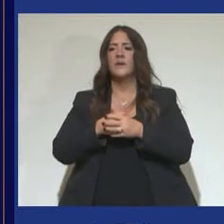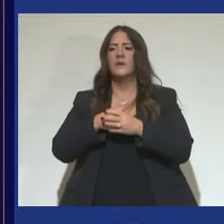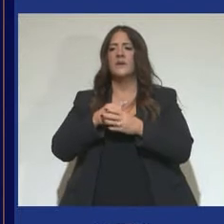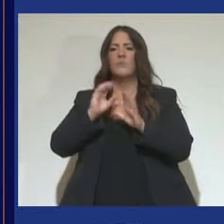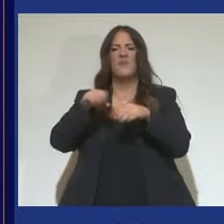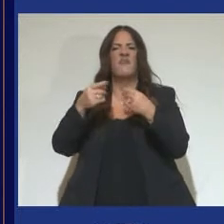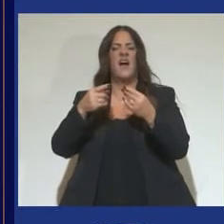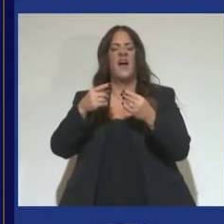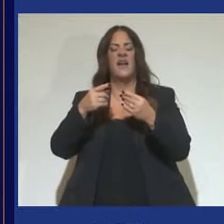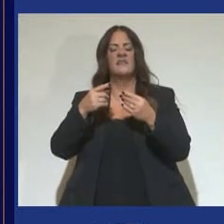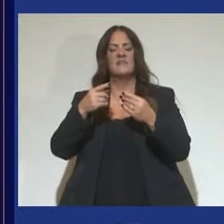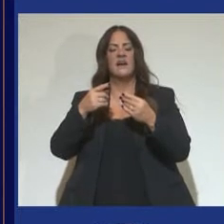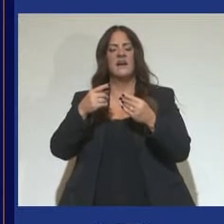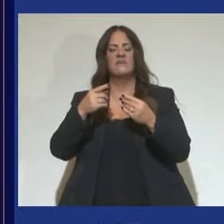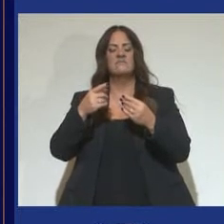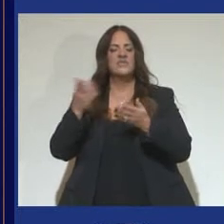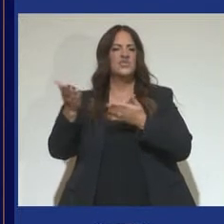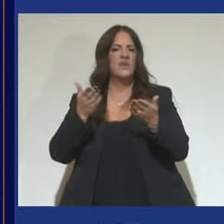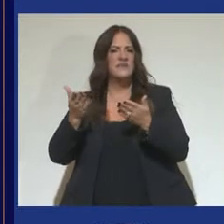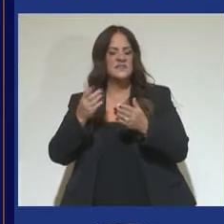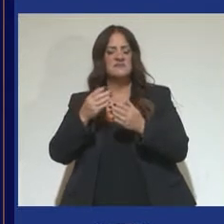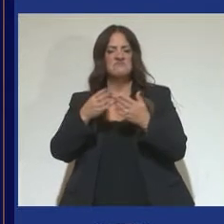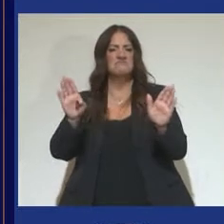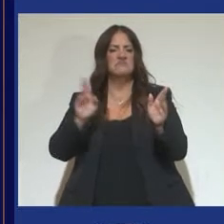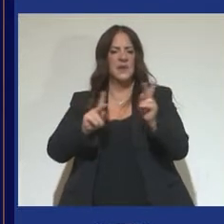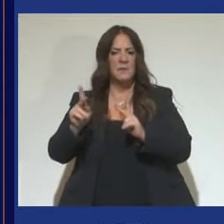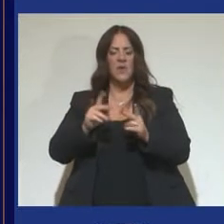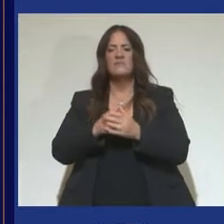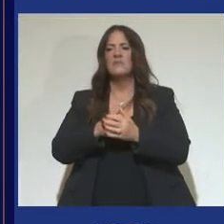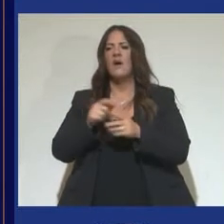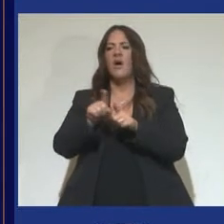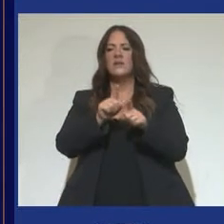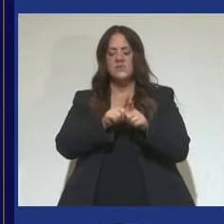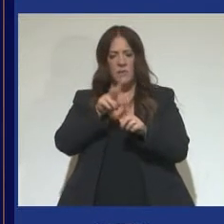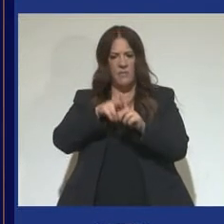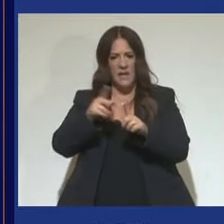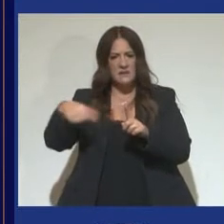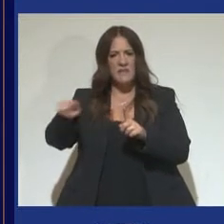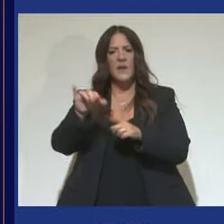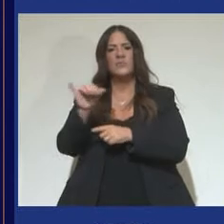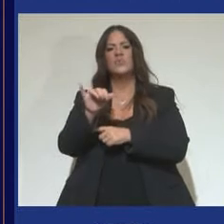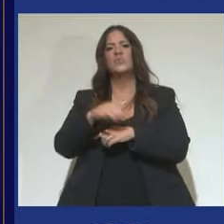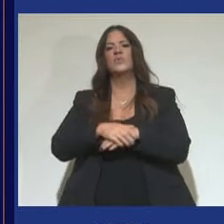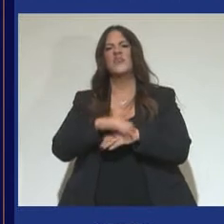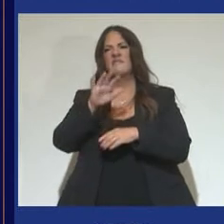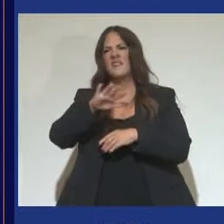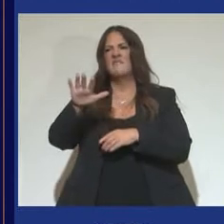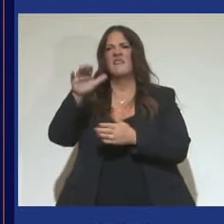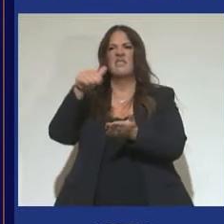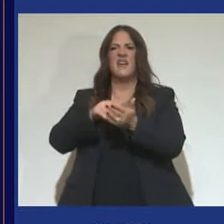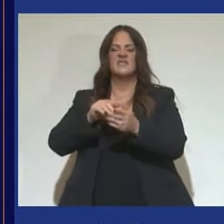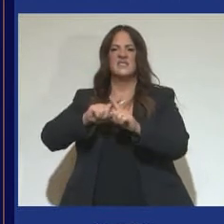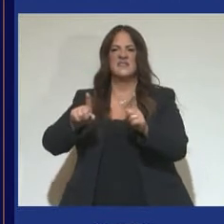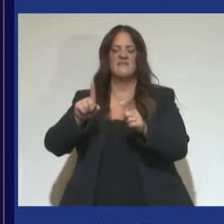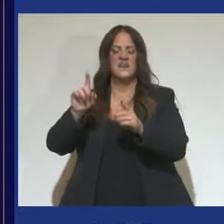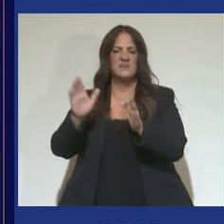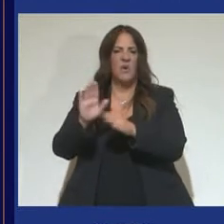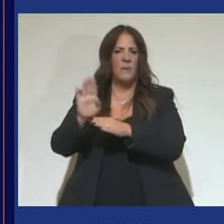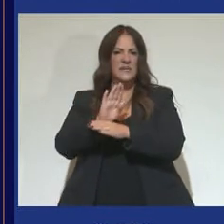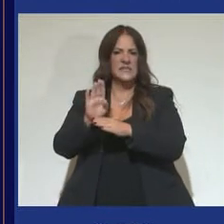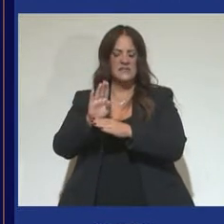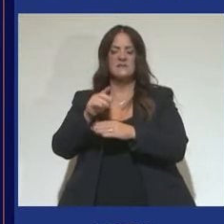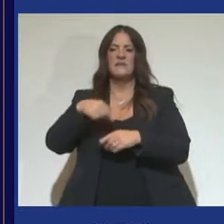de servicios también será beneficiada por estos perdones de pagos y permisos hay unos